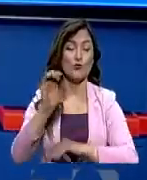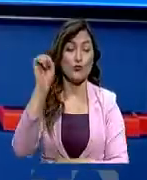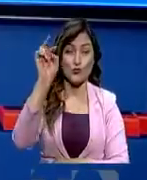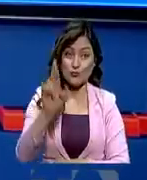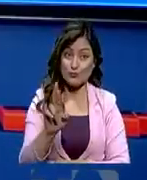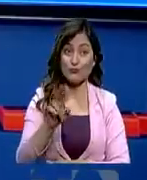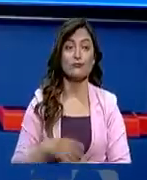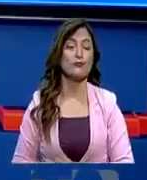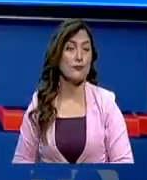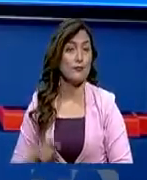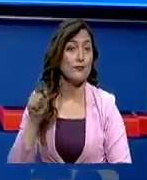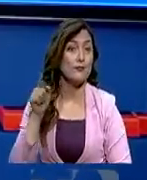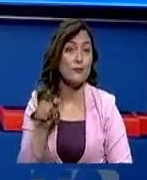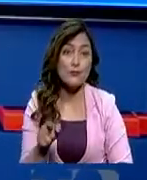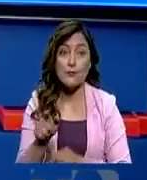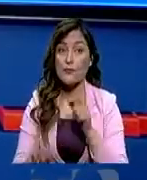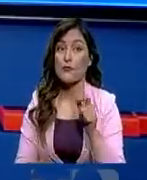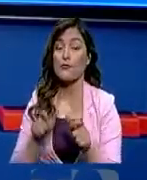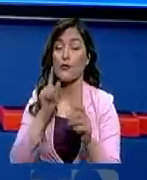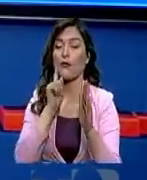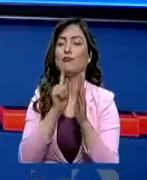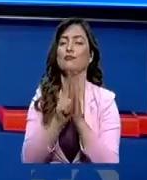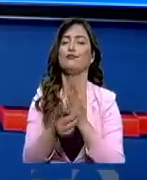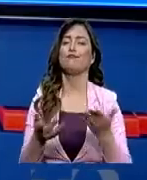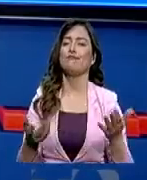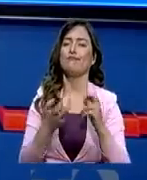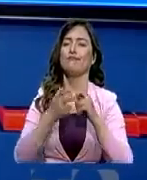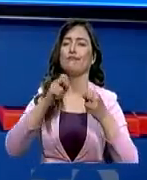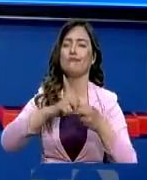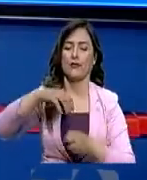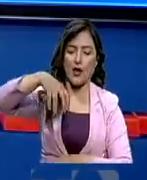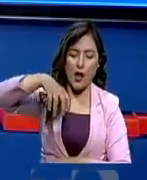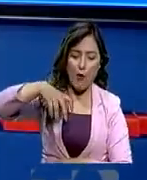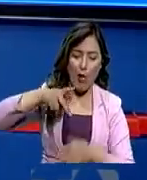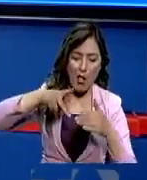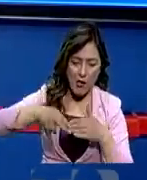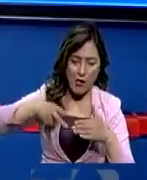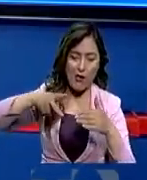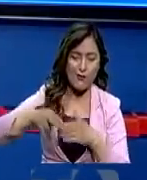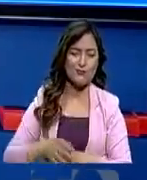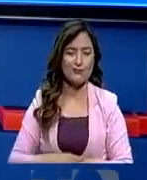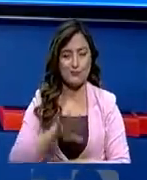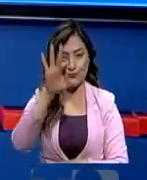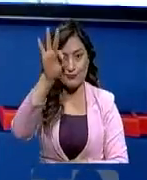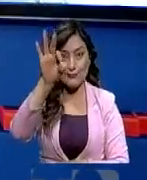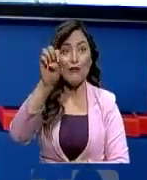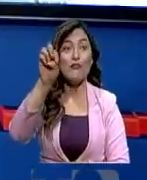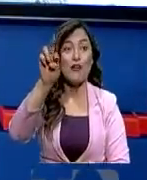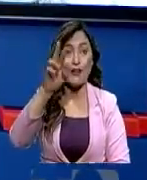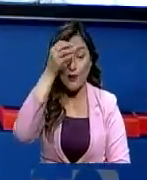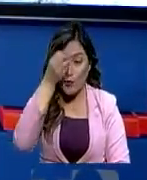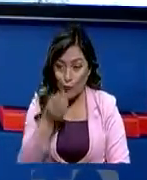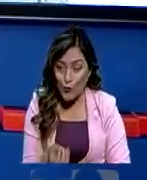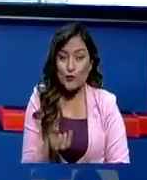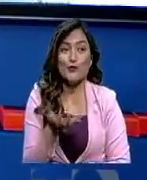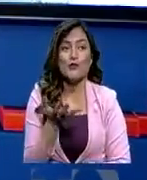la capital, porque desde ahí los moradores denuncian intermitencia en el servicio de agua potable. Fer, buenos días. Quisiéramos saber cuáles son las